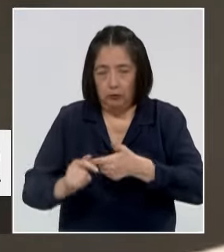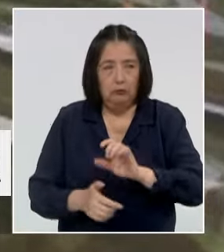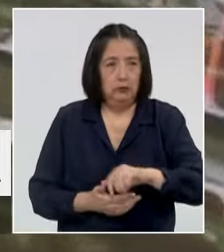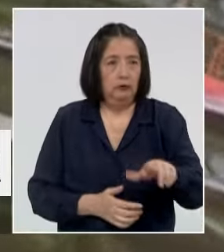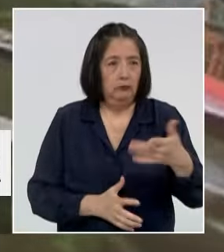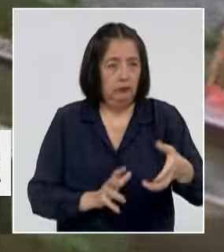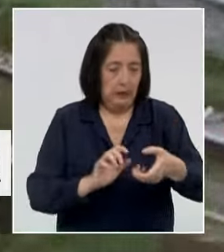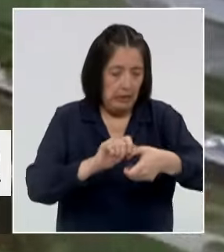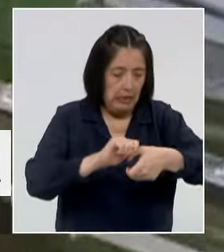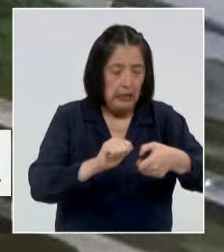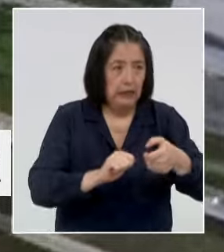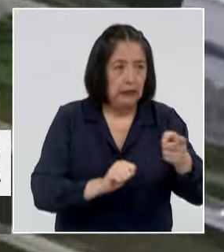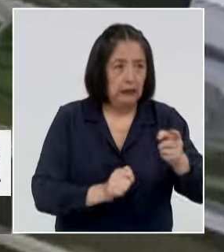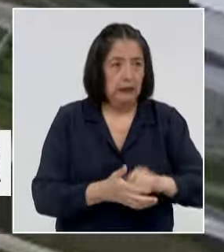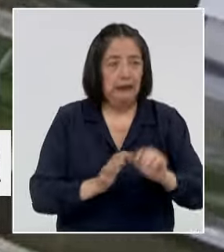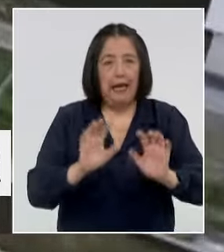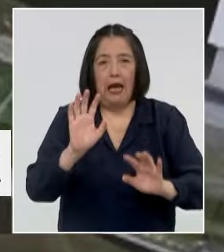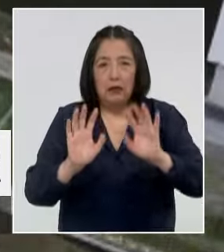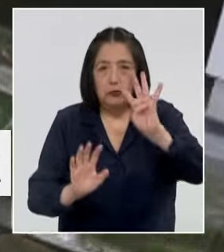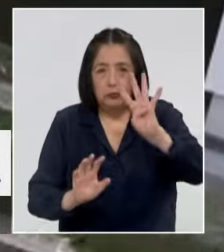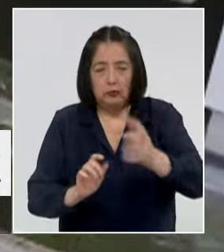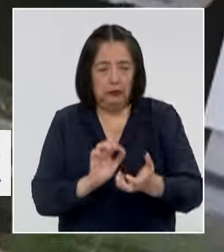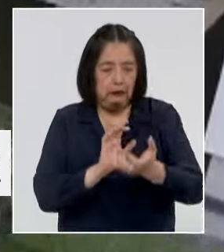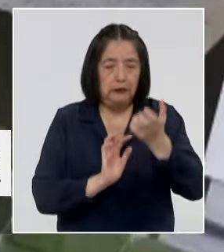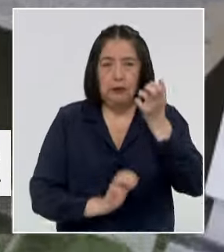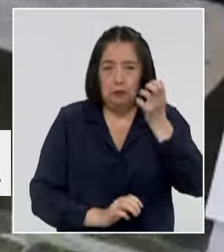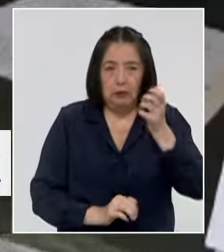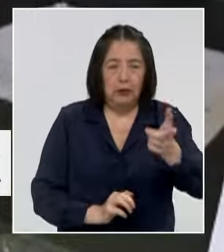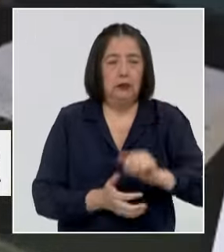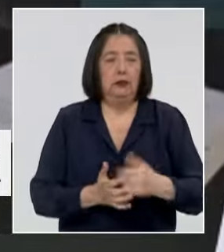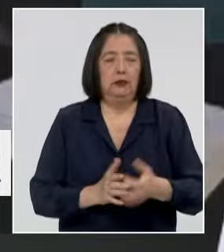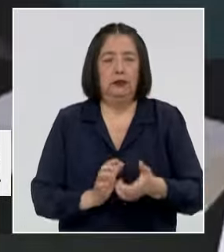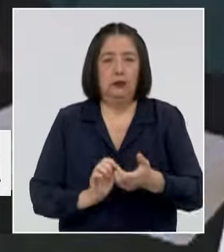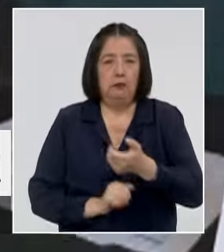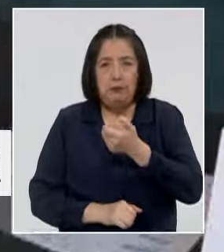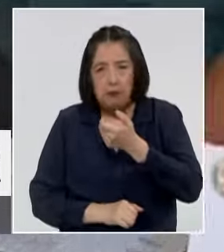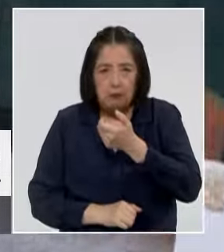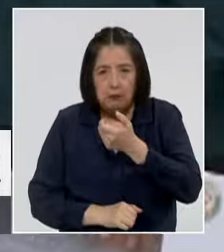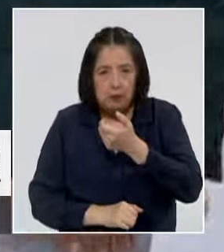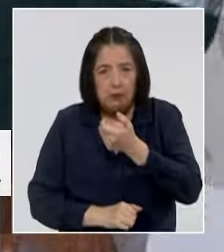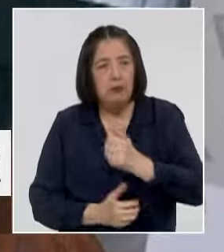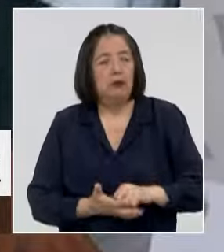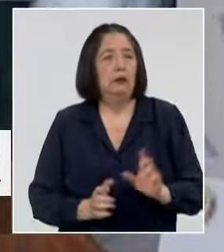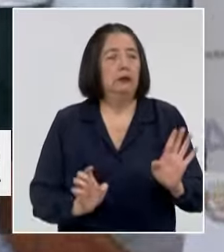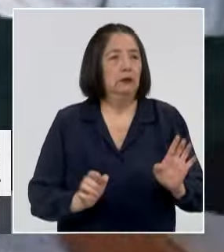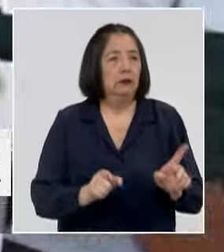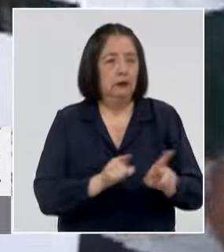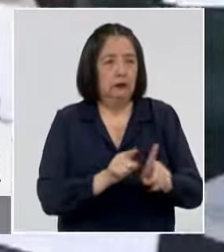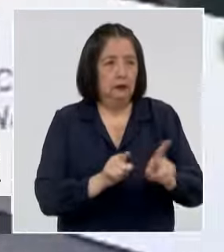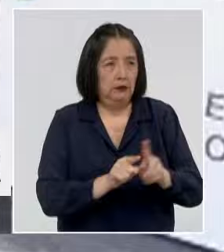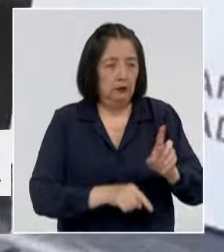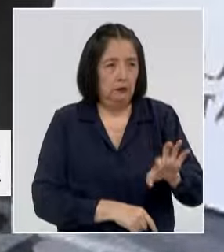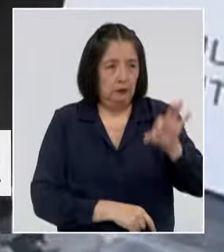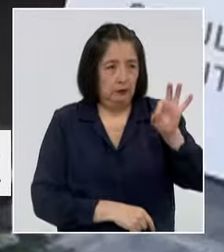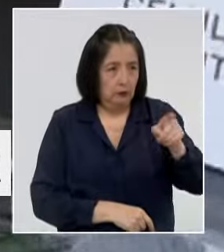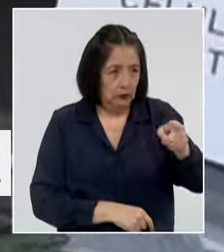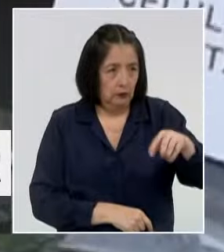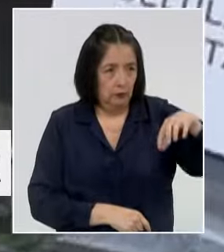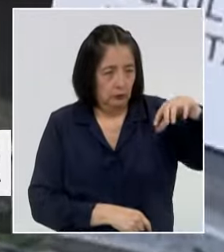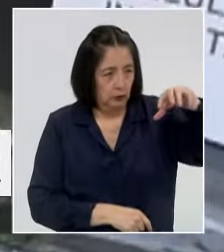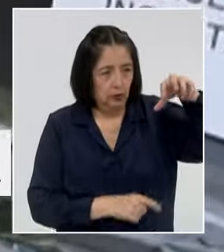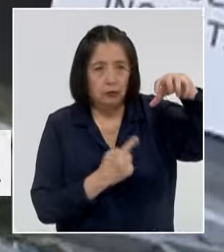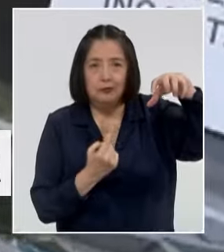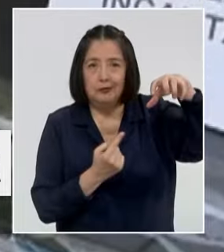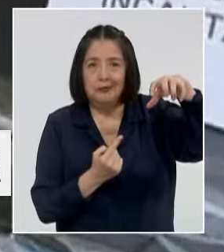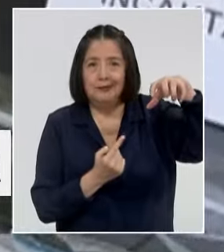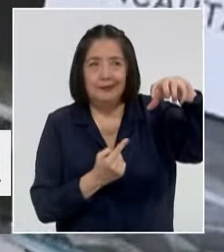granada de guerra, 14 celulares, equipo de radio, y hemos incautado también un dron, con los